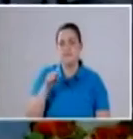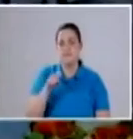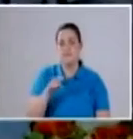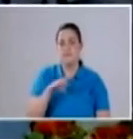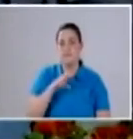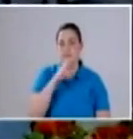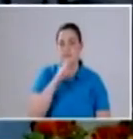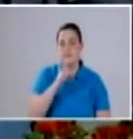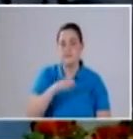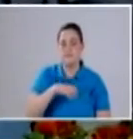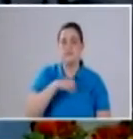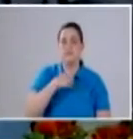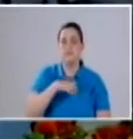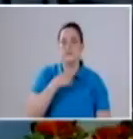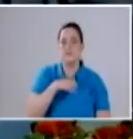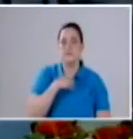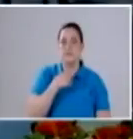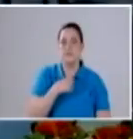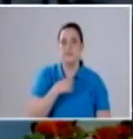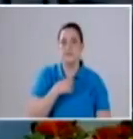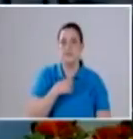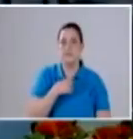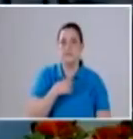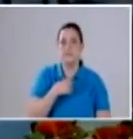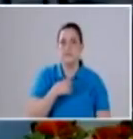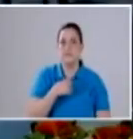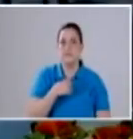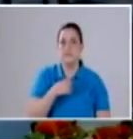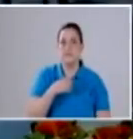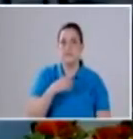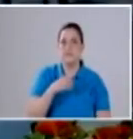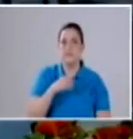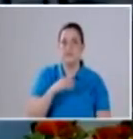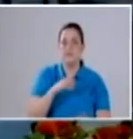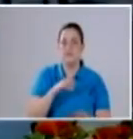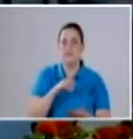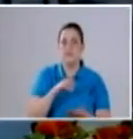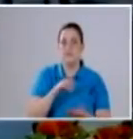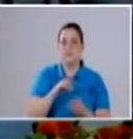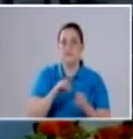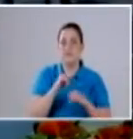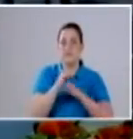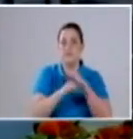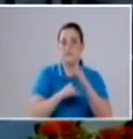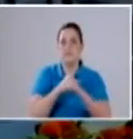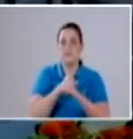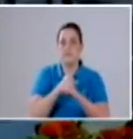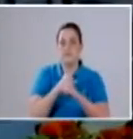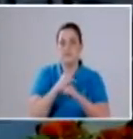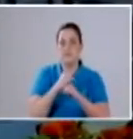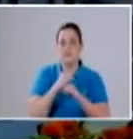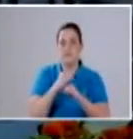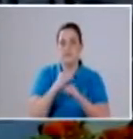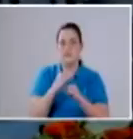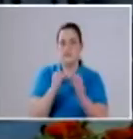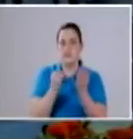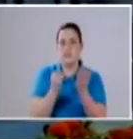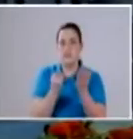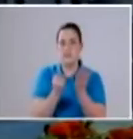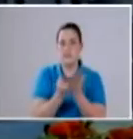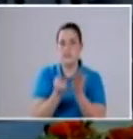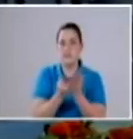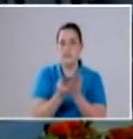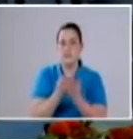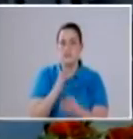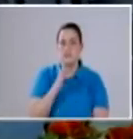primaria en educación pública? Y sabemos que cada año, no sé de dónde sale, del Averno tal